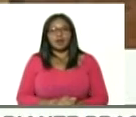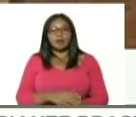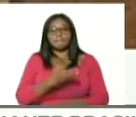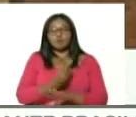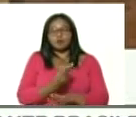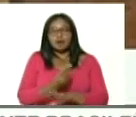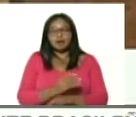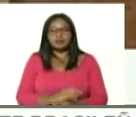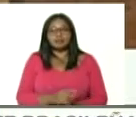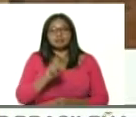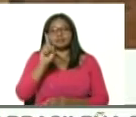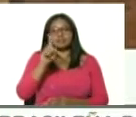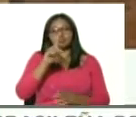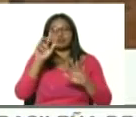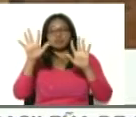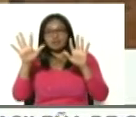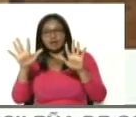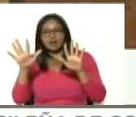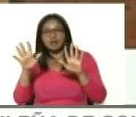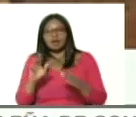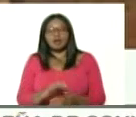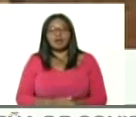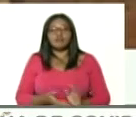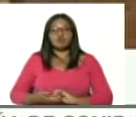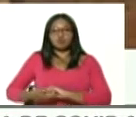Caracas, 110 en Trujillo,